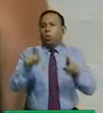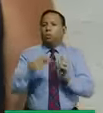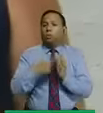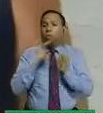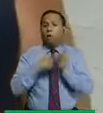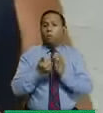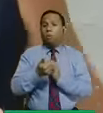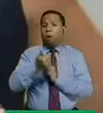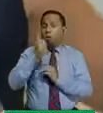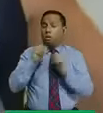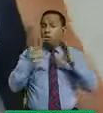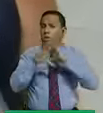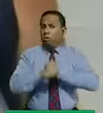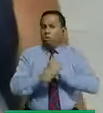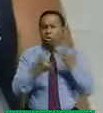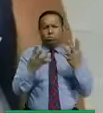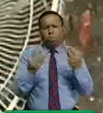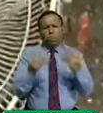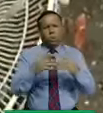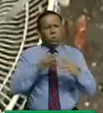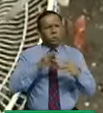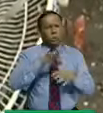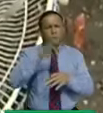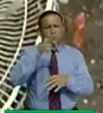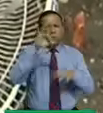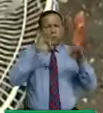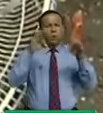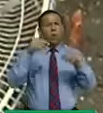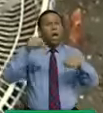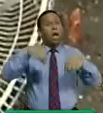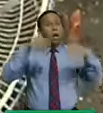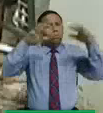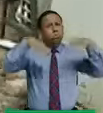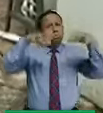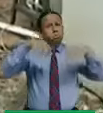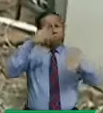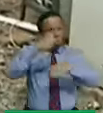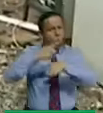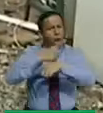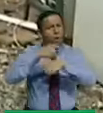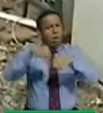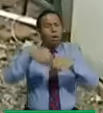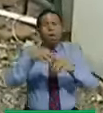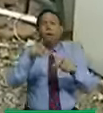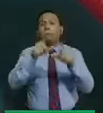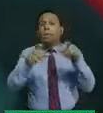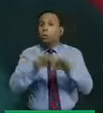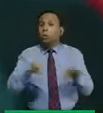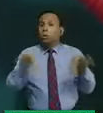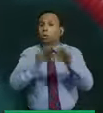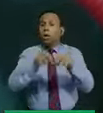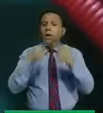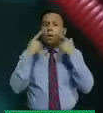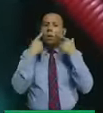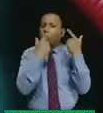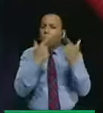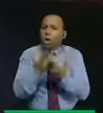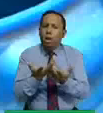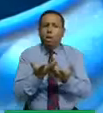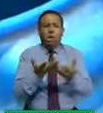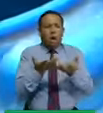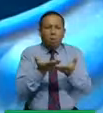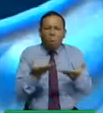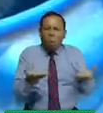Anoche hubo bastante mosquito, que ya llovió como casi una hora, llovió por aquí ayer. La gente debe hacer conciencia de no tener las llantas, todas esas